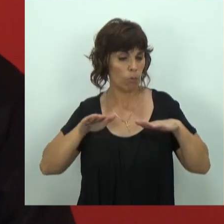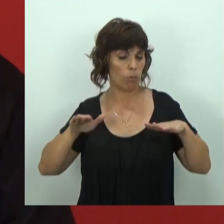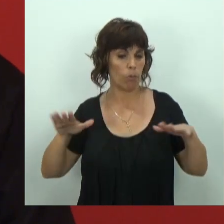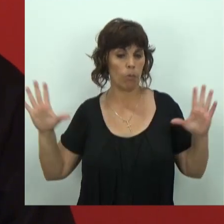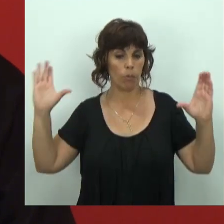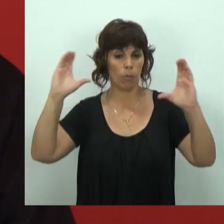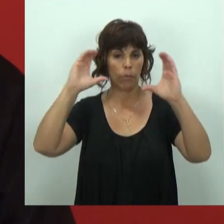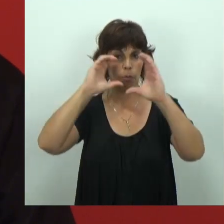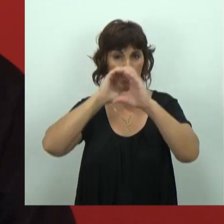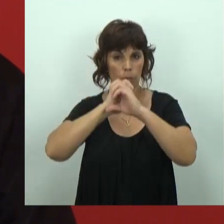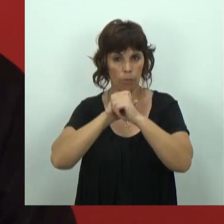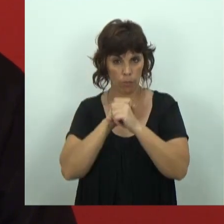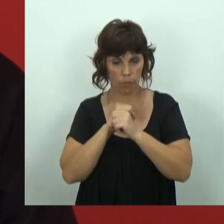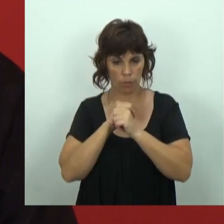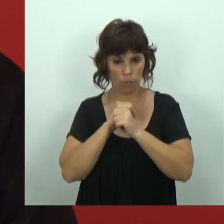la oscuridad.